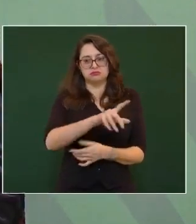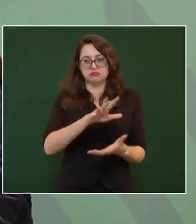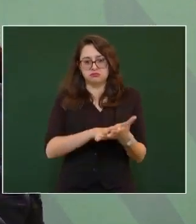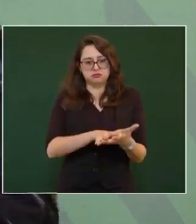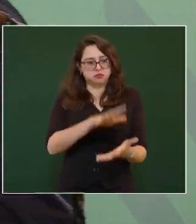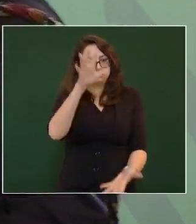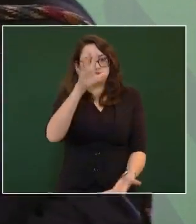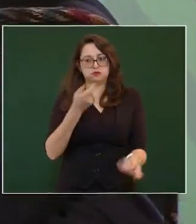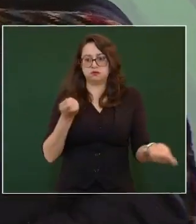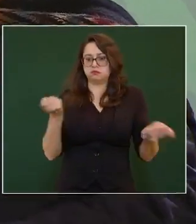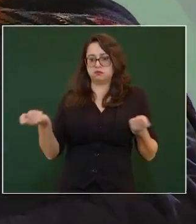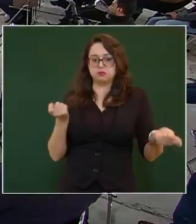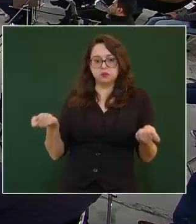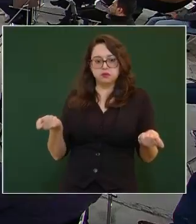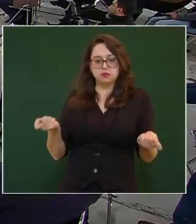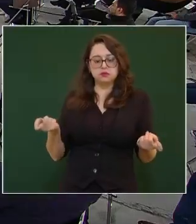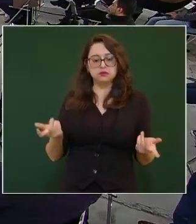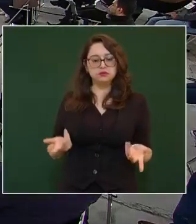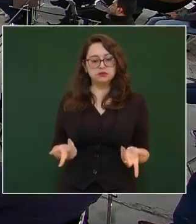de